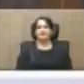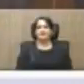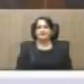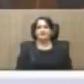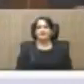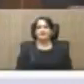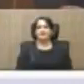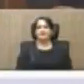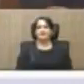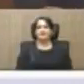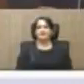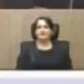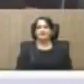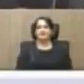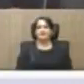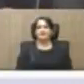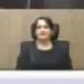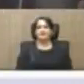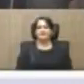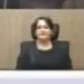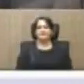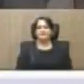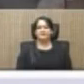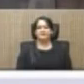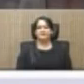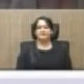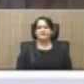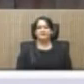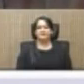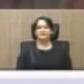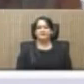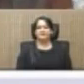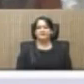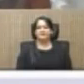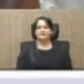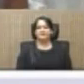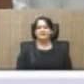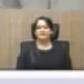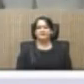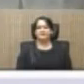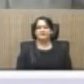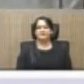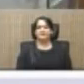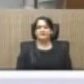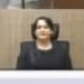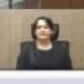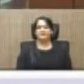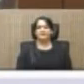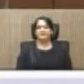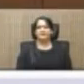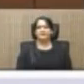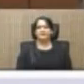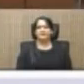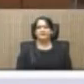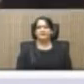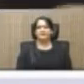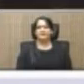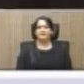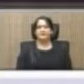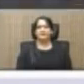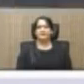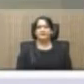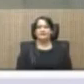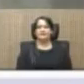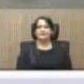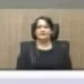diputados y delegaciones invitadas el discurso de chávez fue bastante confrontativo muchos reproches a la clase política en línea